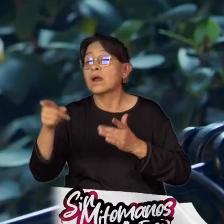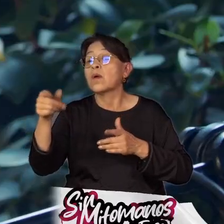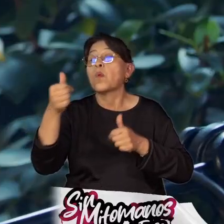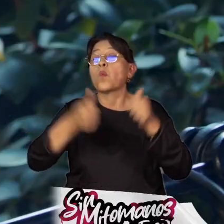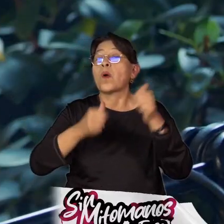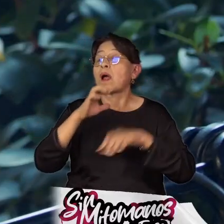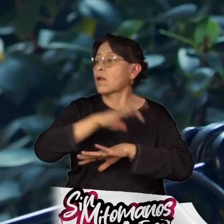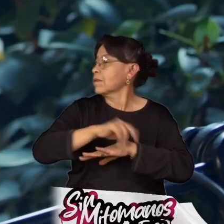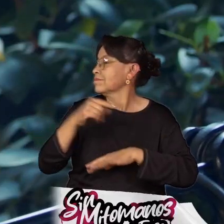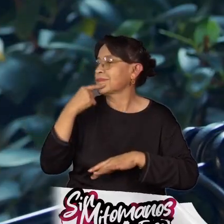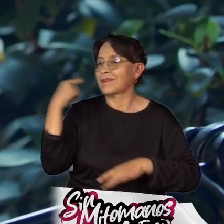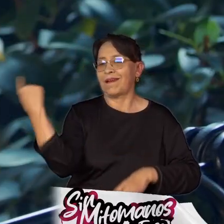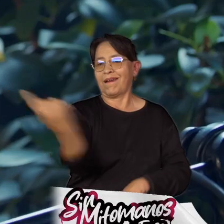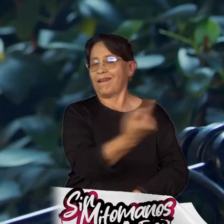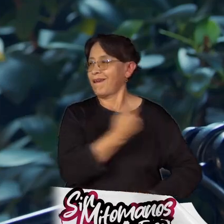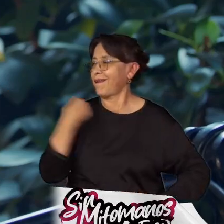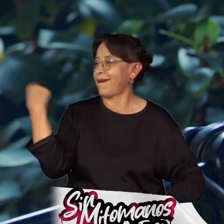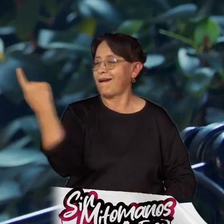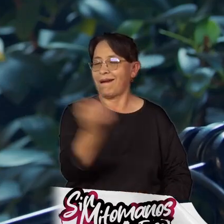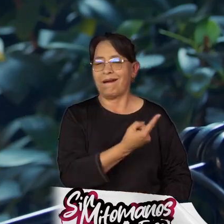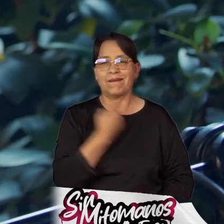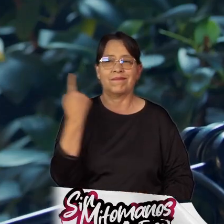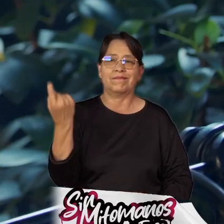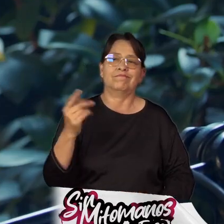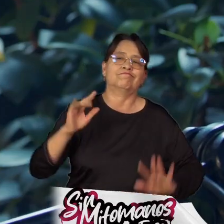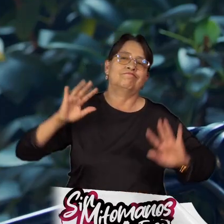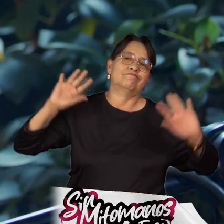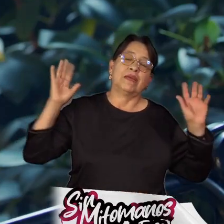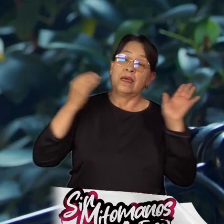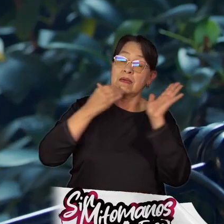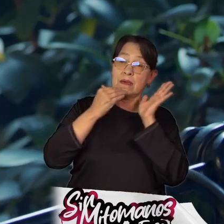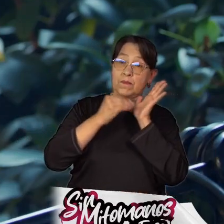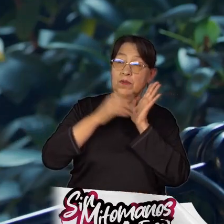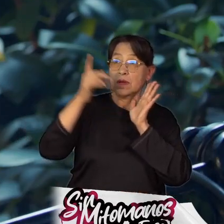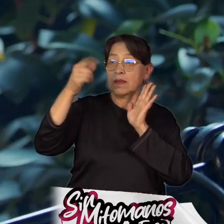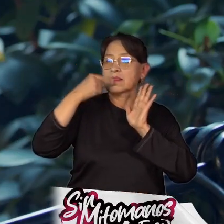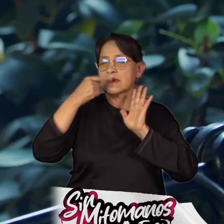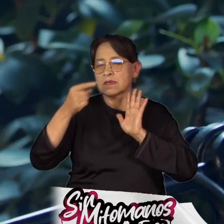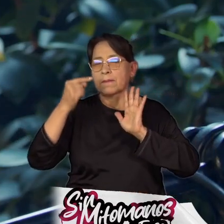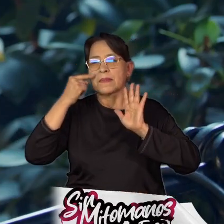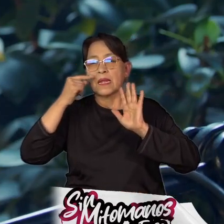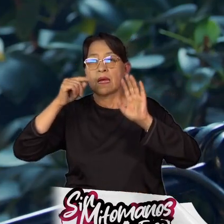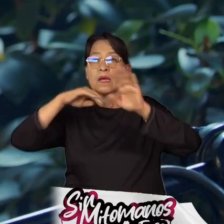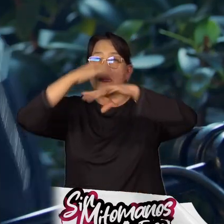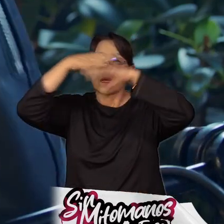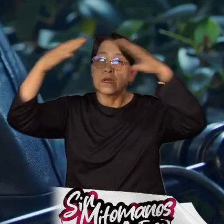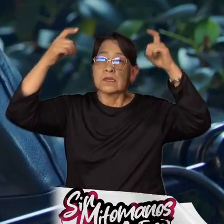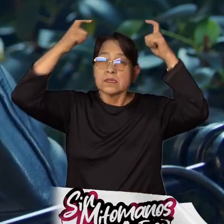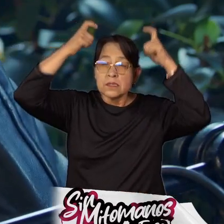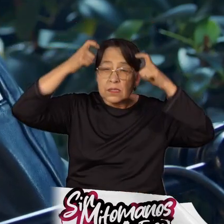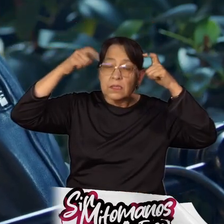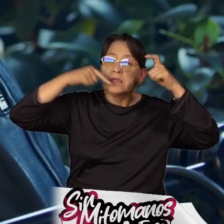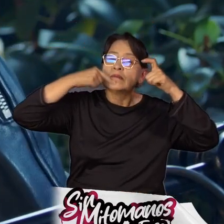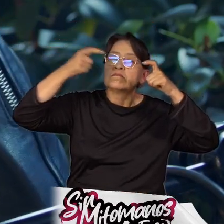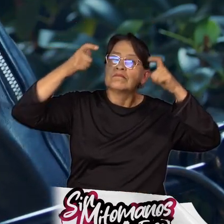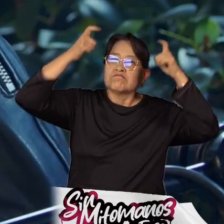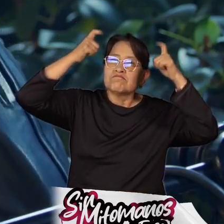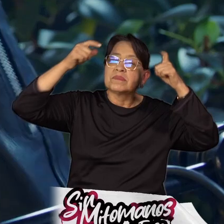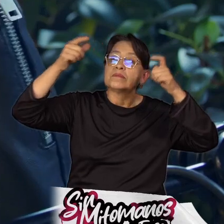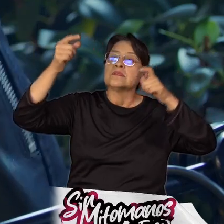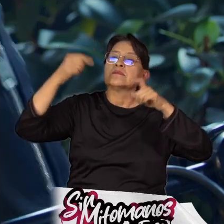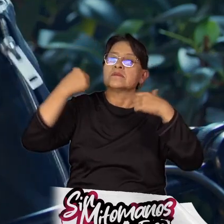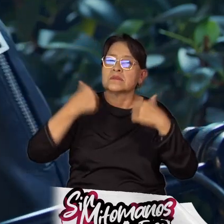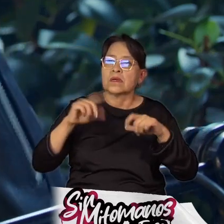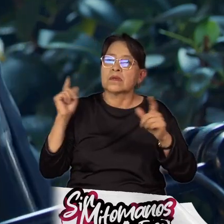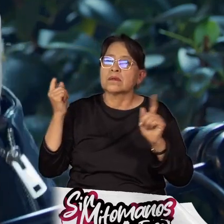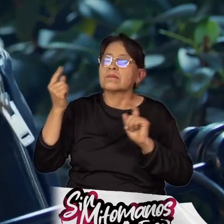corazón. Y eso es lo que yo creo. Mire, Él se puso del lado de los menos favorecidos cuando presentó el reino de los cielos. Dice, la verdad del reino de los cielos, el